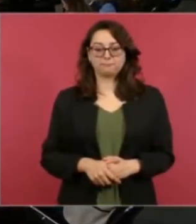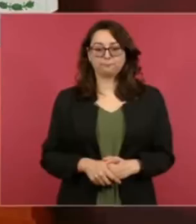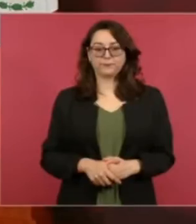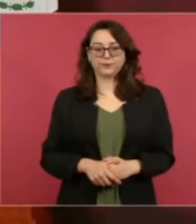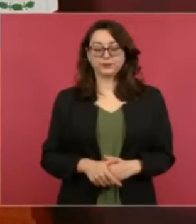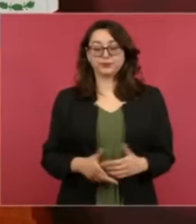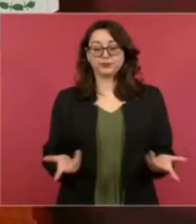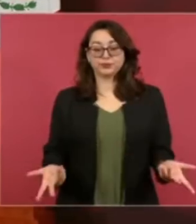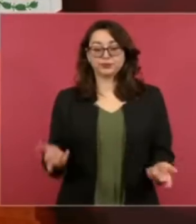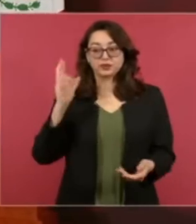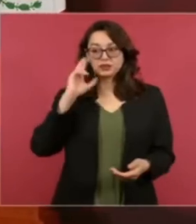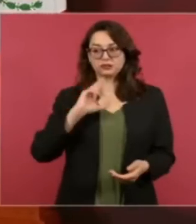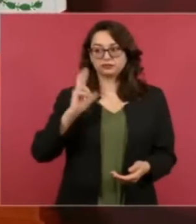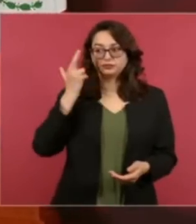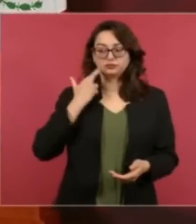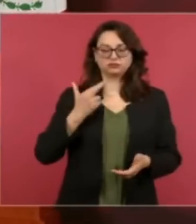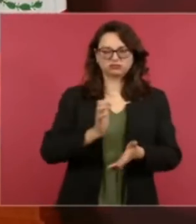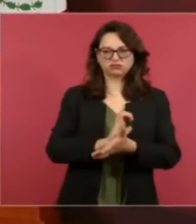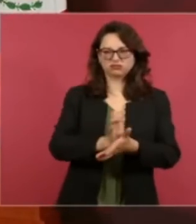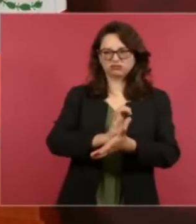O el racismo.